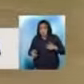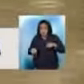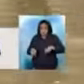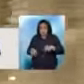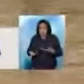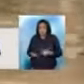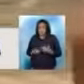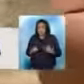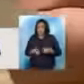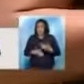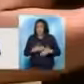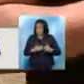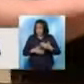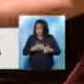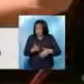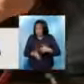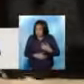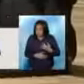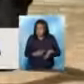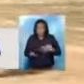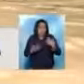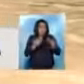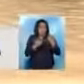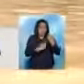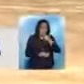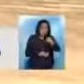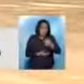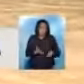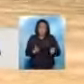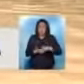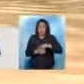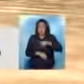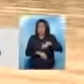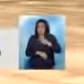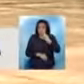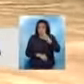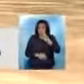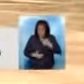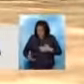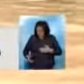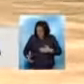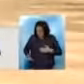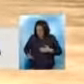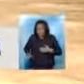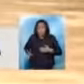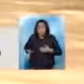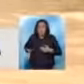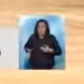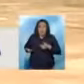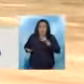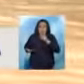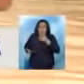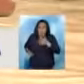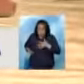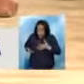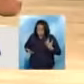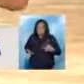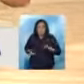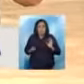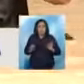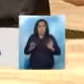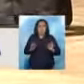parados. Conforme van pasando los minutos, conforme voy conversando contigo y conforme pasen las horas, vamos a ver cómo va a aumentar este nivel y vamos a ver qué tan peligroso